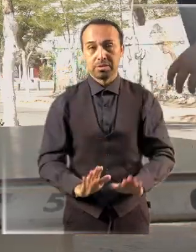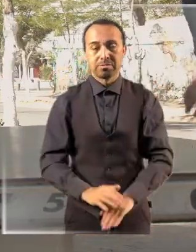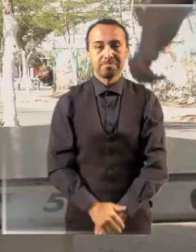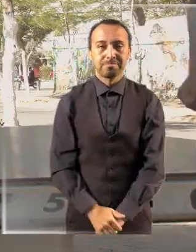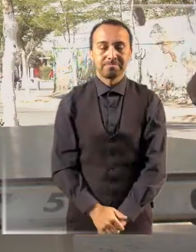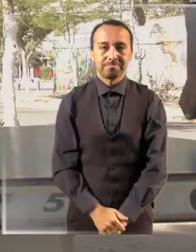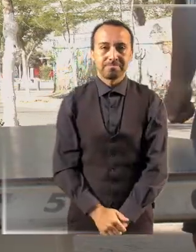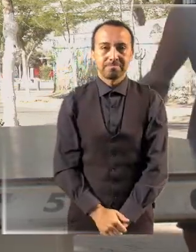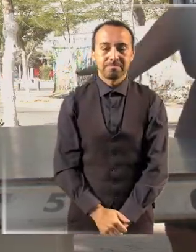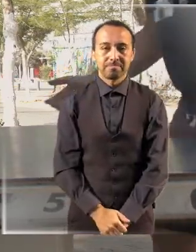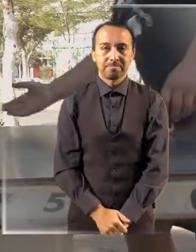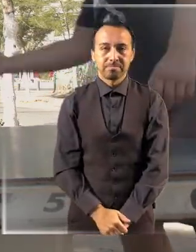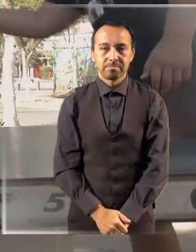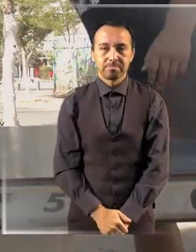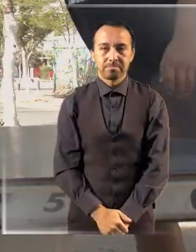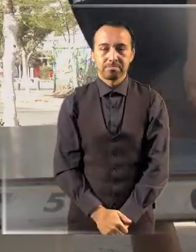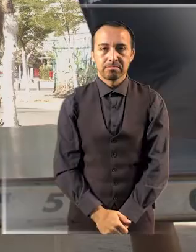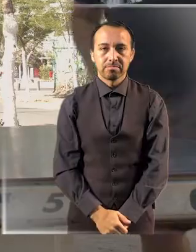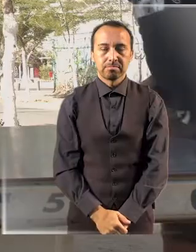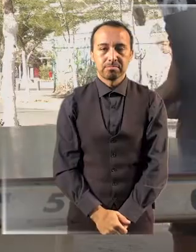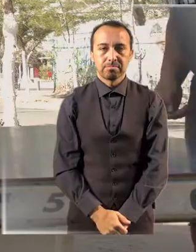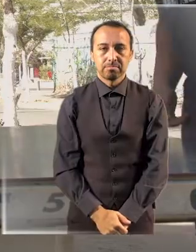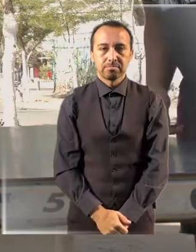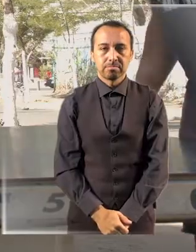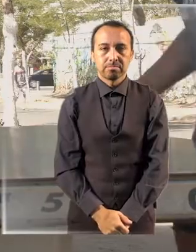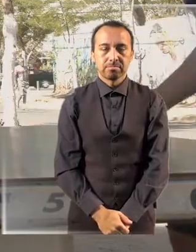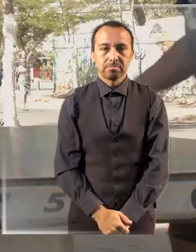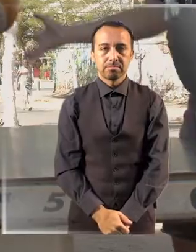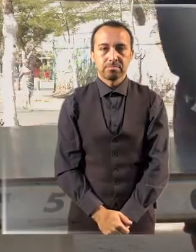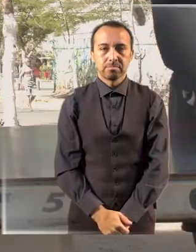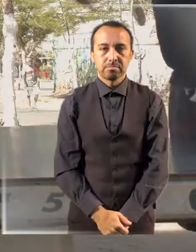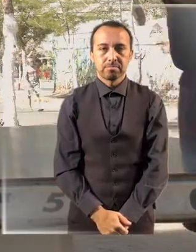a lanzarse la pelota en la plaza.